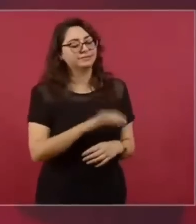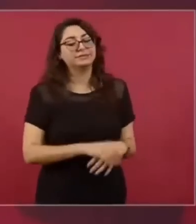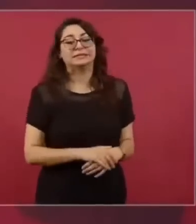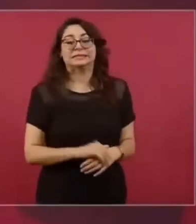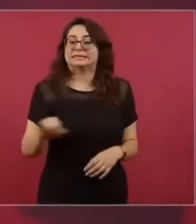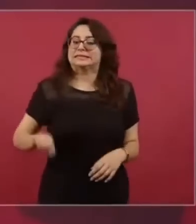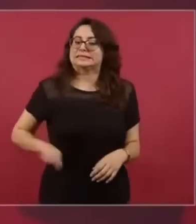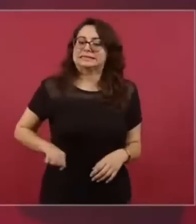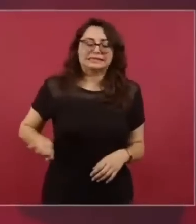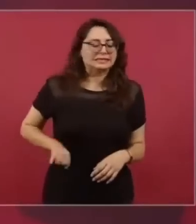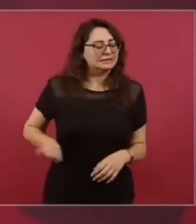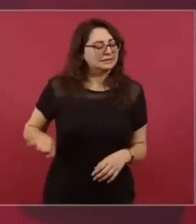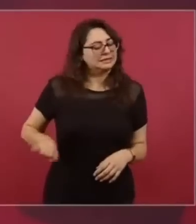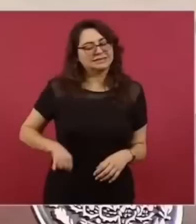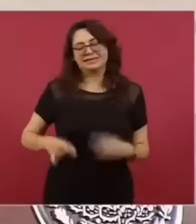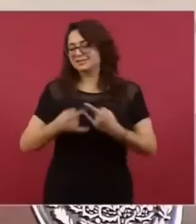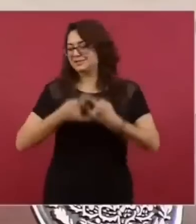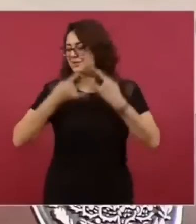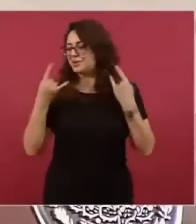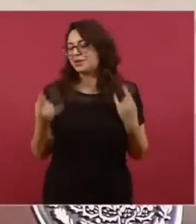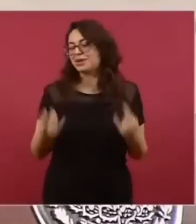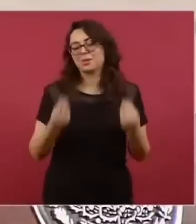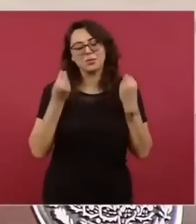explicando, pero